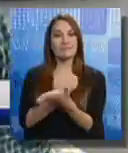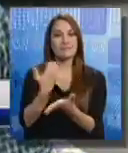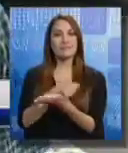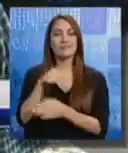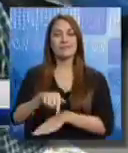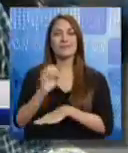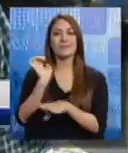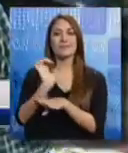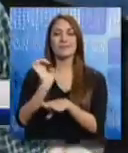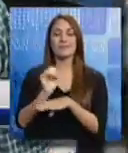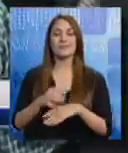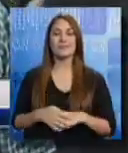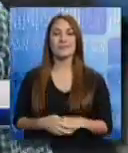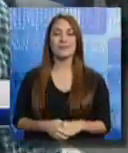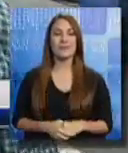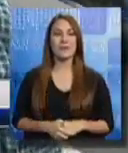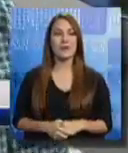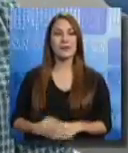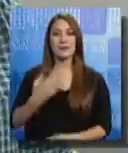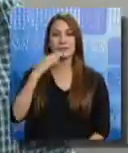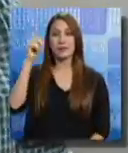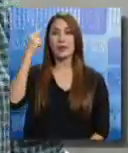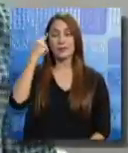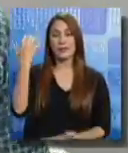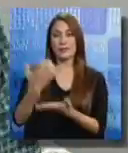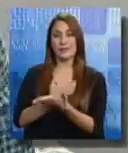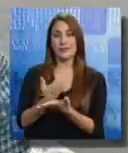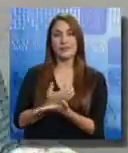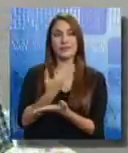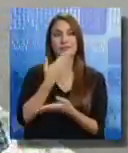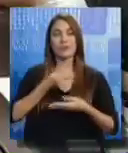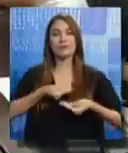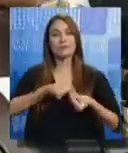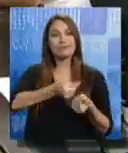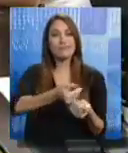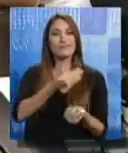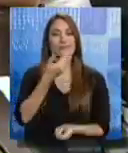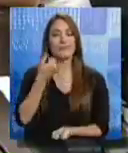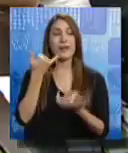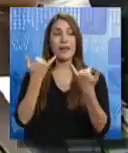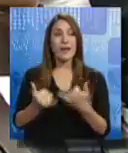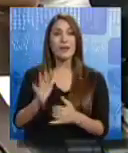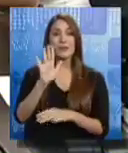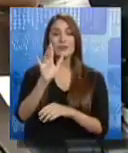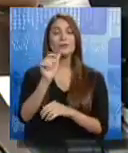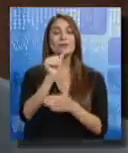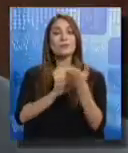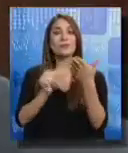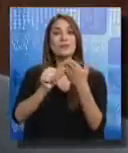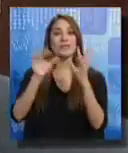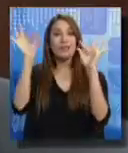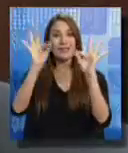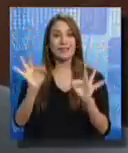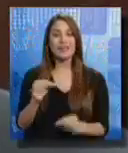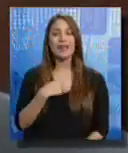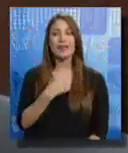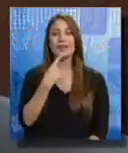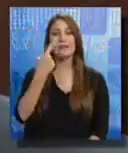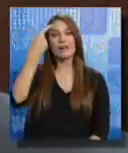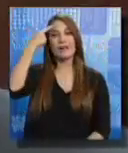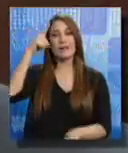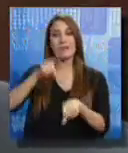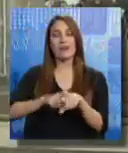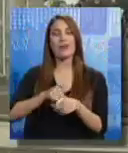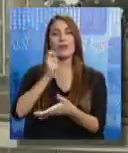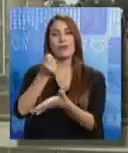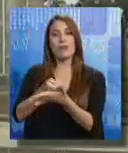requiere el Estado ecuatoriano, ¿no? Entonces sería una inversión. Claro. El ministro de Electricidad también dijo que existen acuerdos de